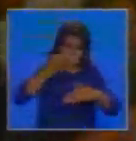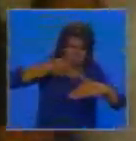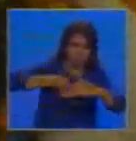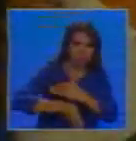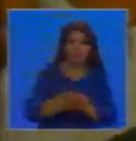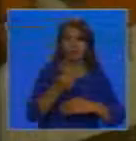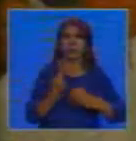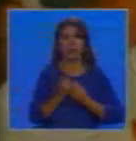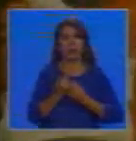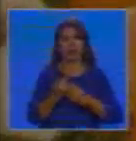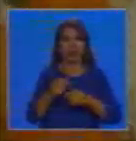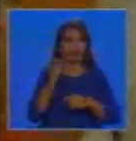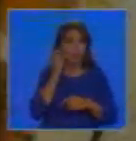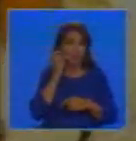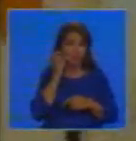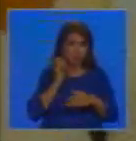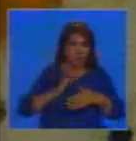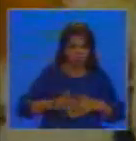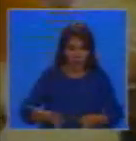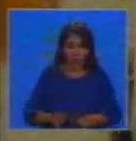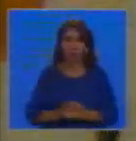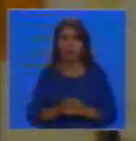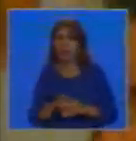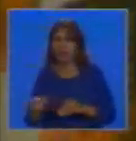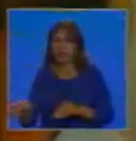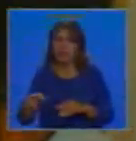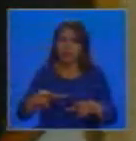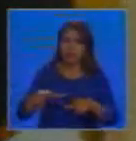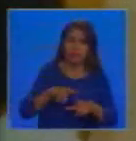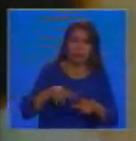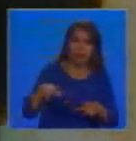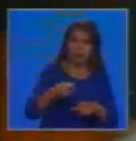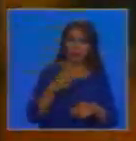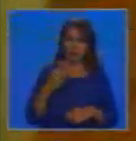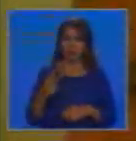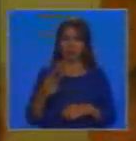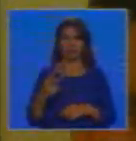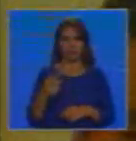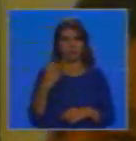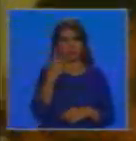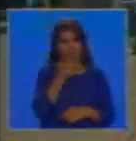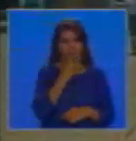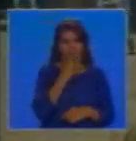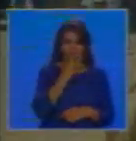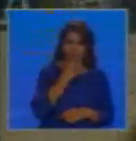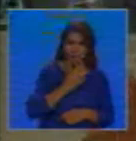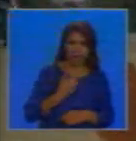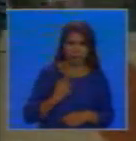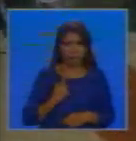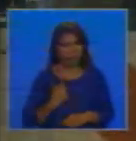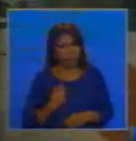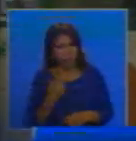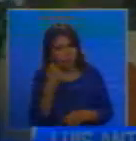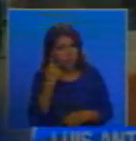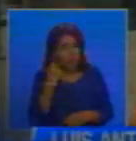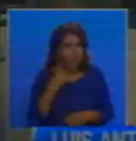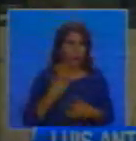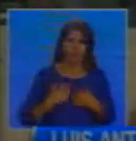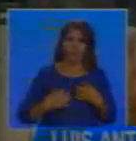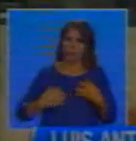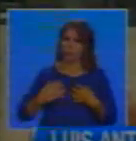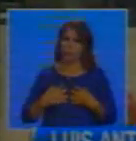a nefrología. Desde que puso pie en este centro de salud, su rostro mostraba decepción. Muchas personas se